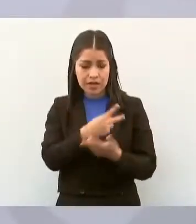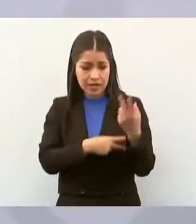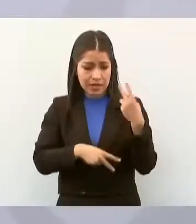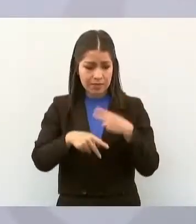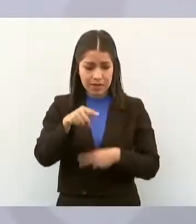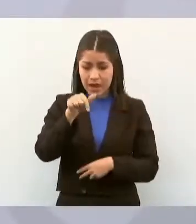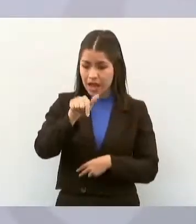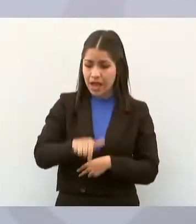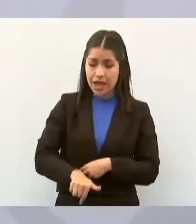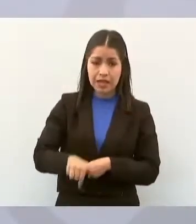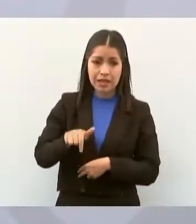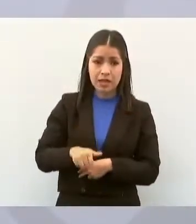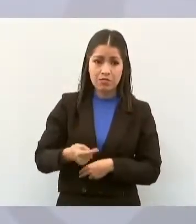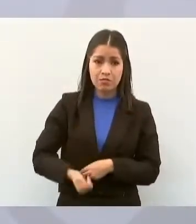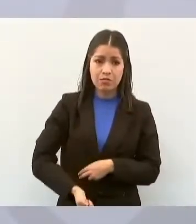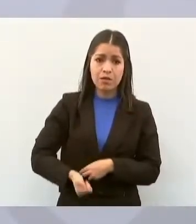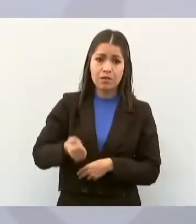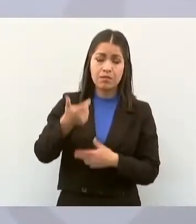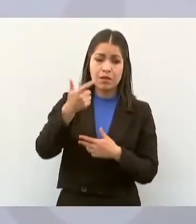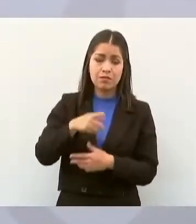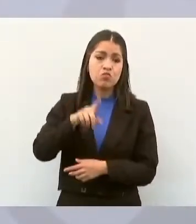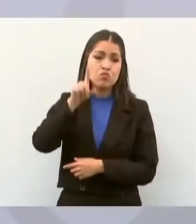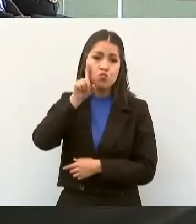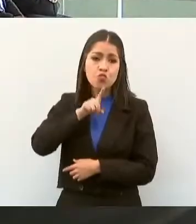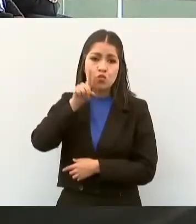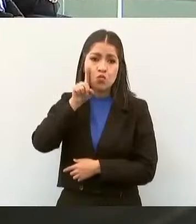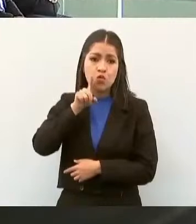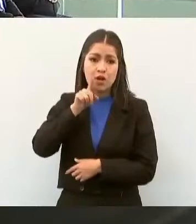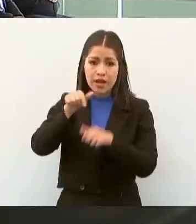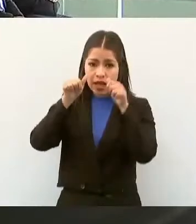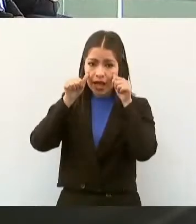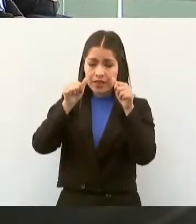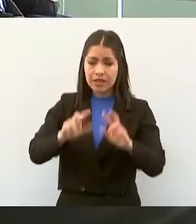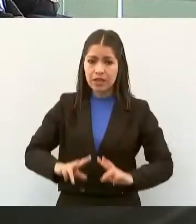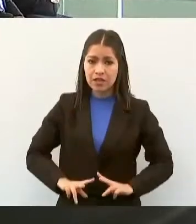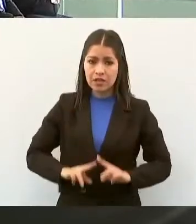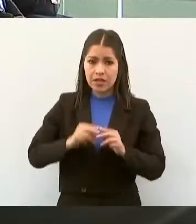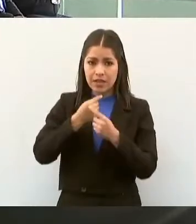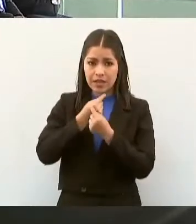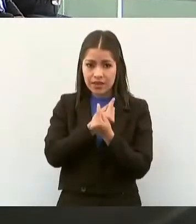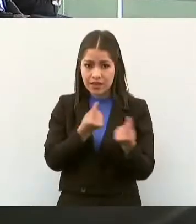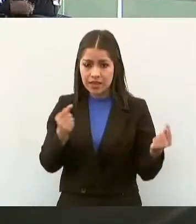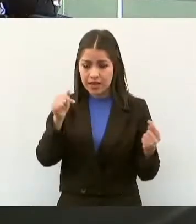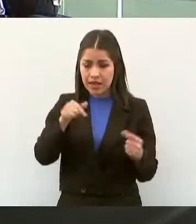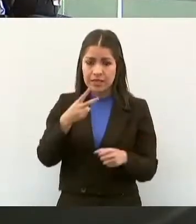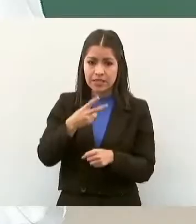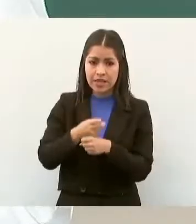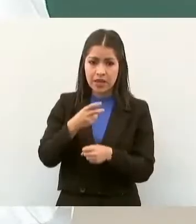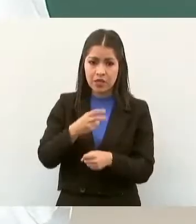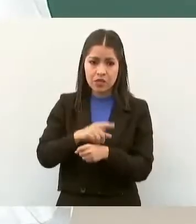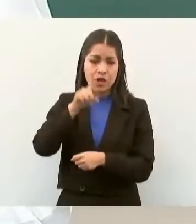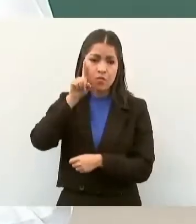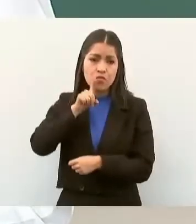pediatra, la primera mujer oncóloga pediatra y la segunda oncóloga en el estado.